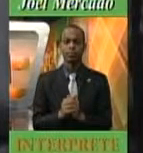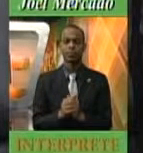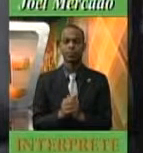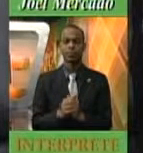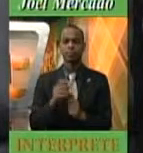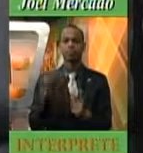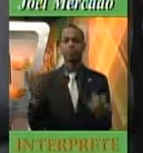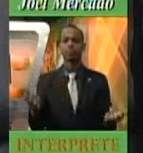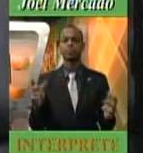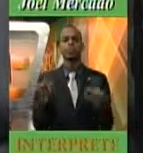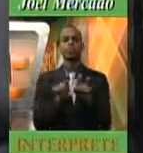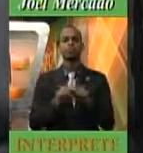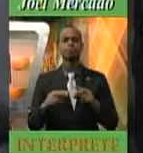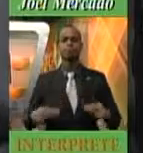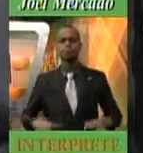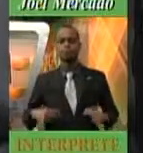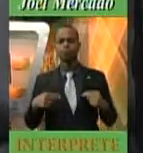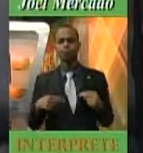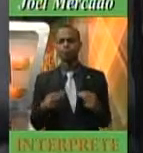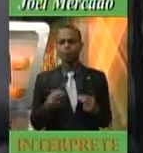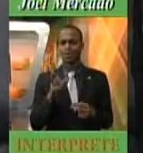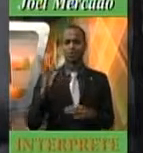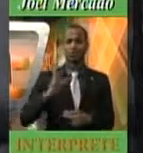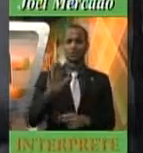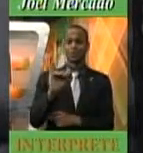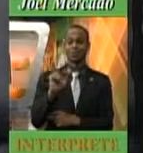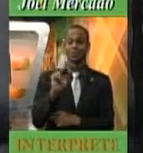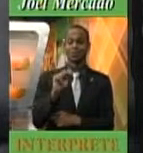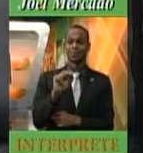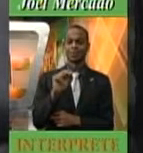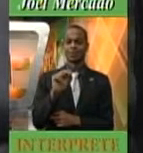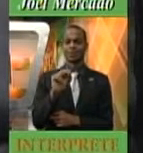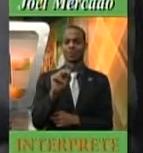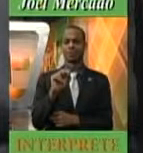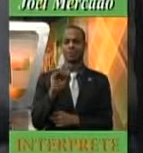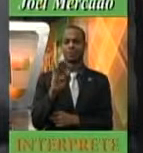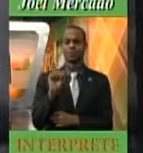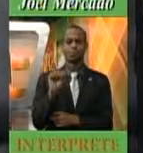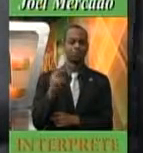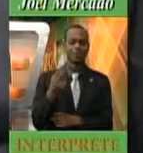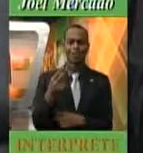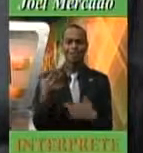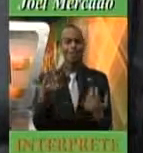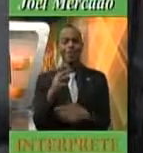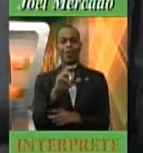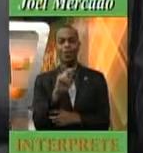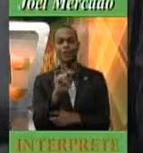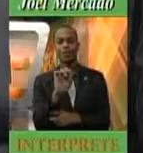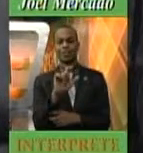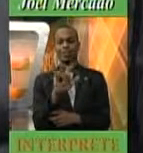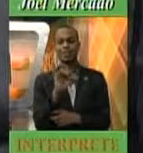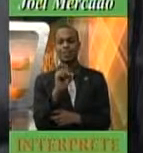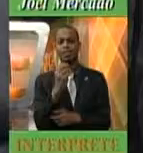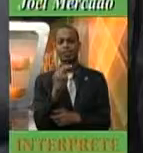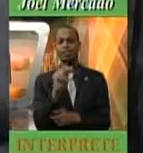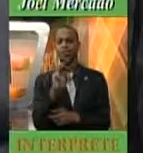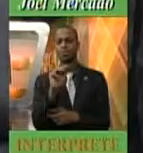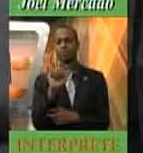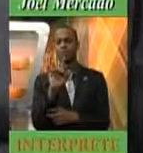en el humanismo bochista, en el humanismo mandeliano. Lo primero es respetar a la gente que estaba